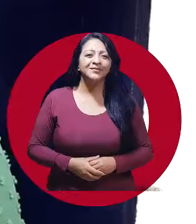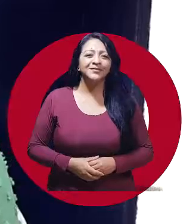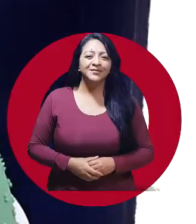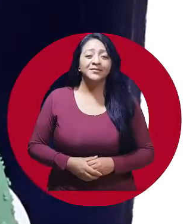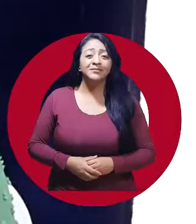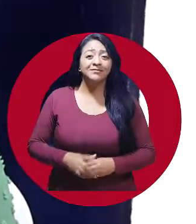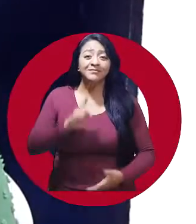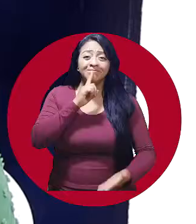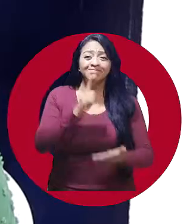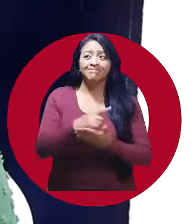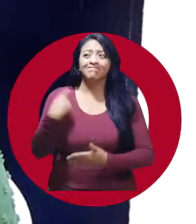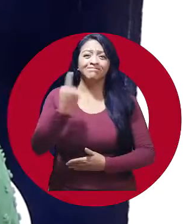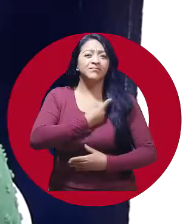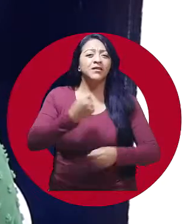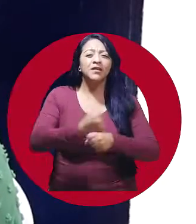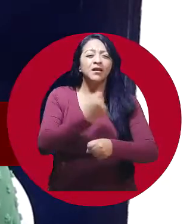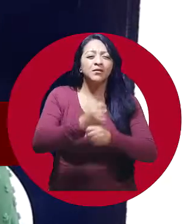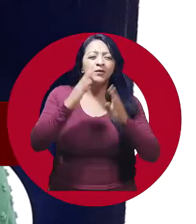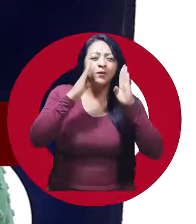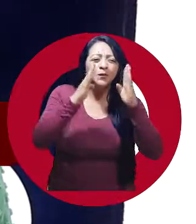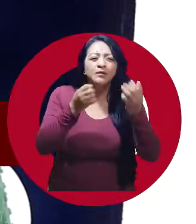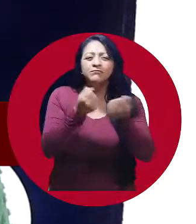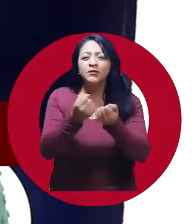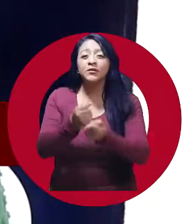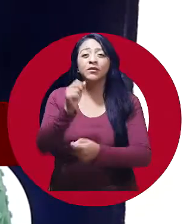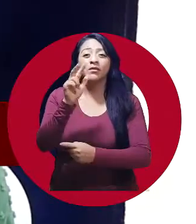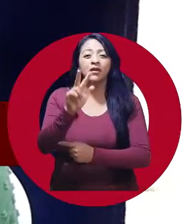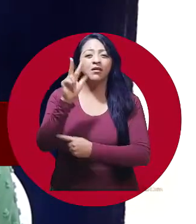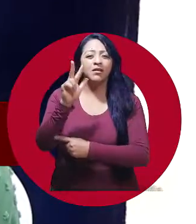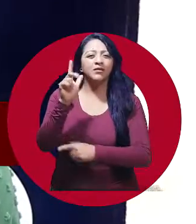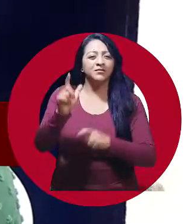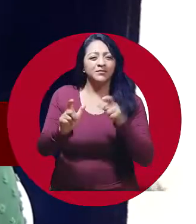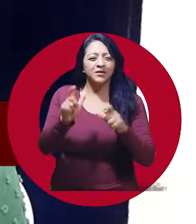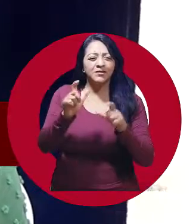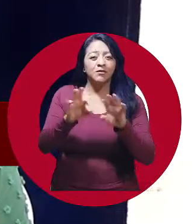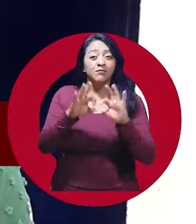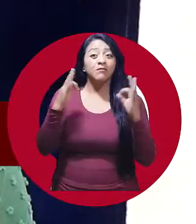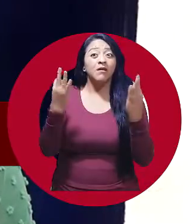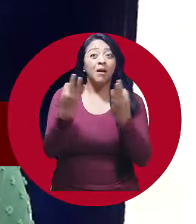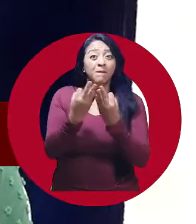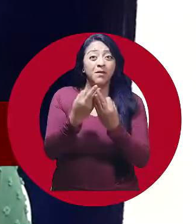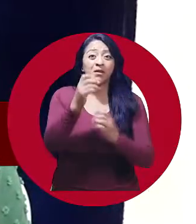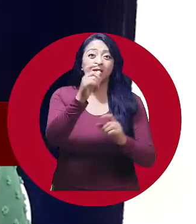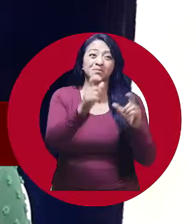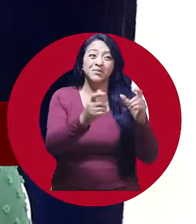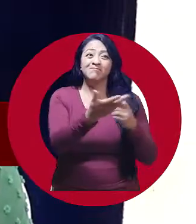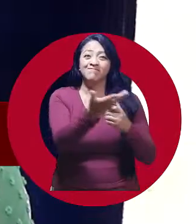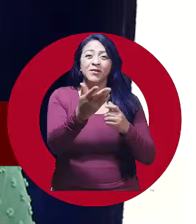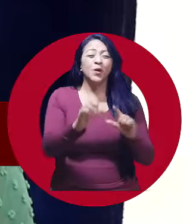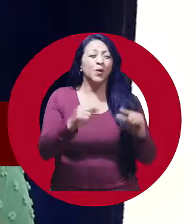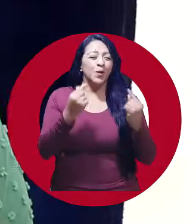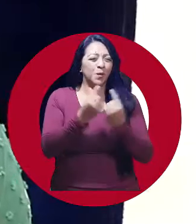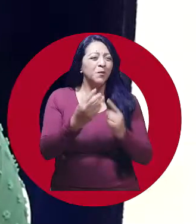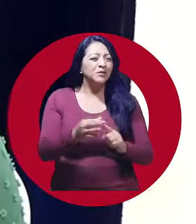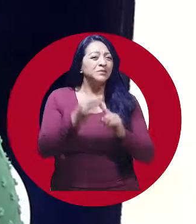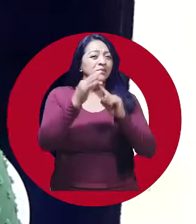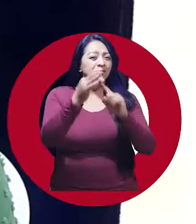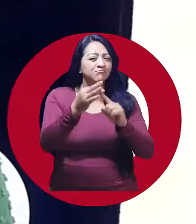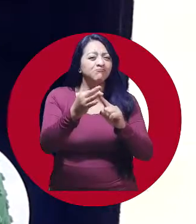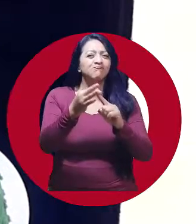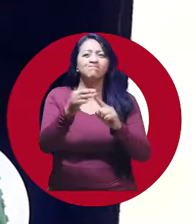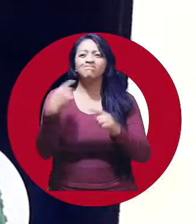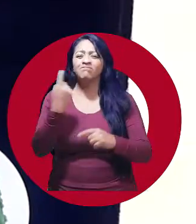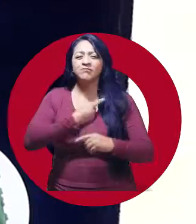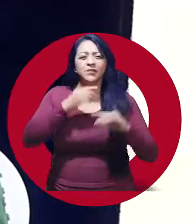Causarina. Trabajamos con aproximadamente 33 personas, entre ellos familiares de personas de estos grupos de